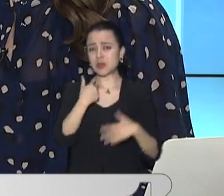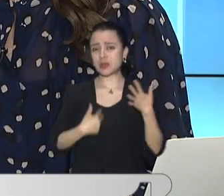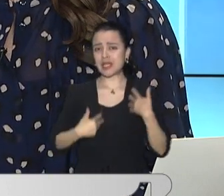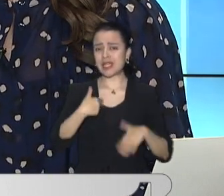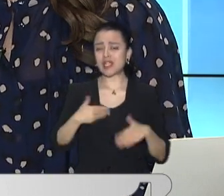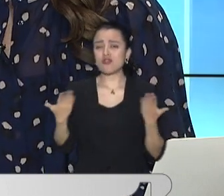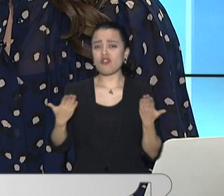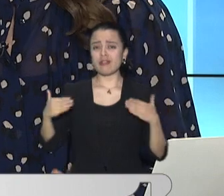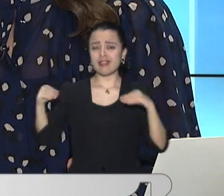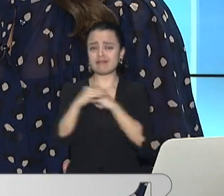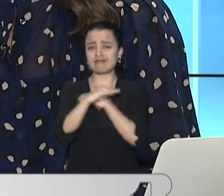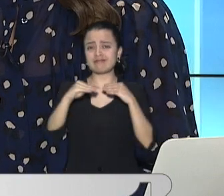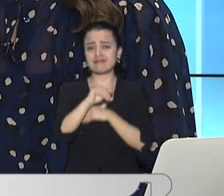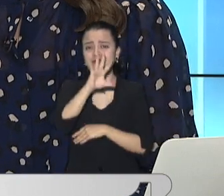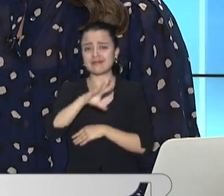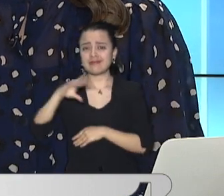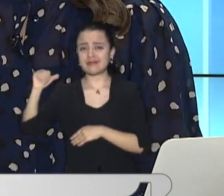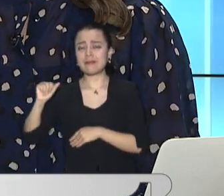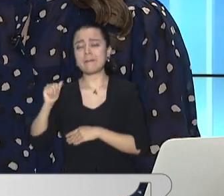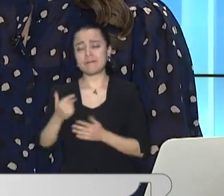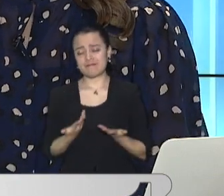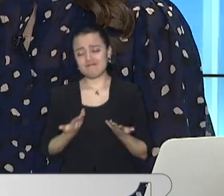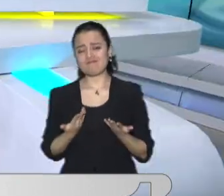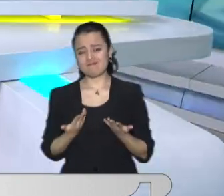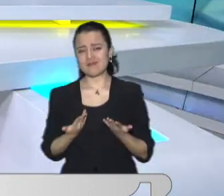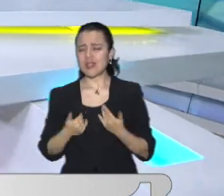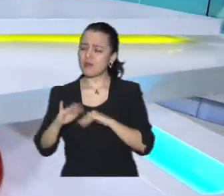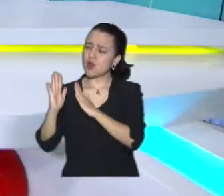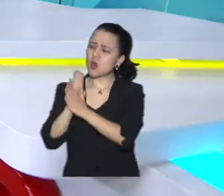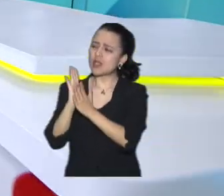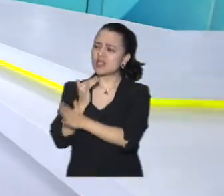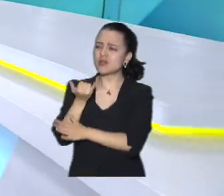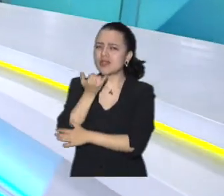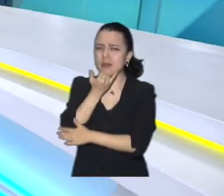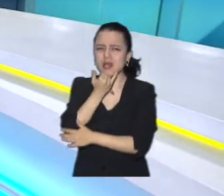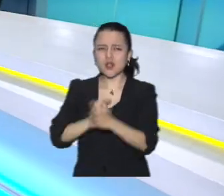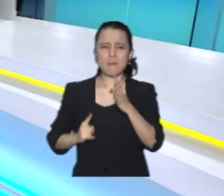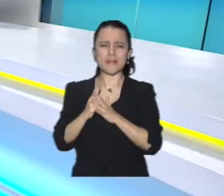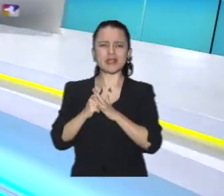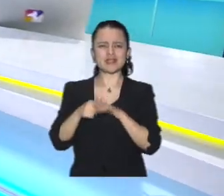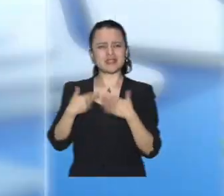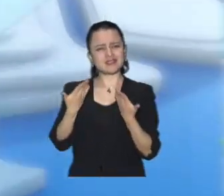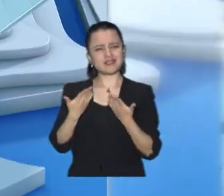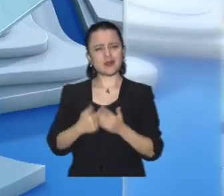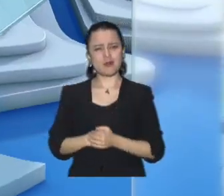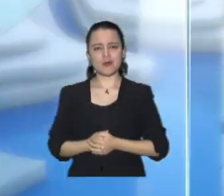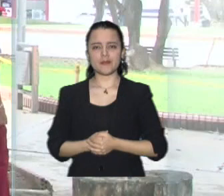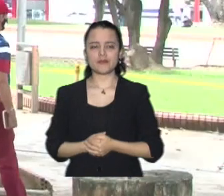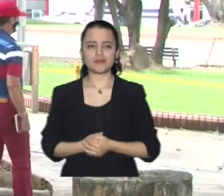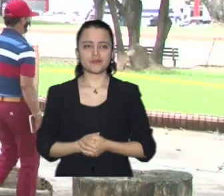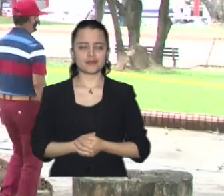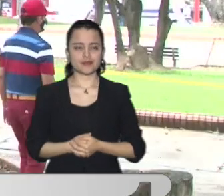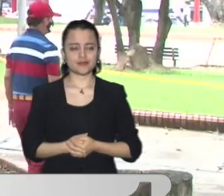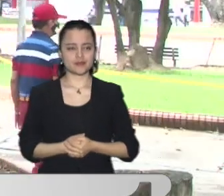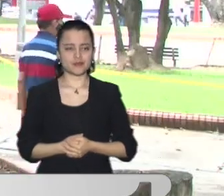del Magdalena Medio. ¿Qué detalles se conocen de este percance vial? Ana Mercedes Ariza en Santander, buenos días.